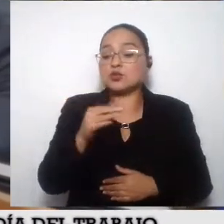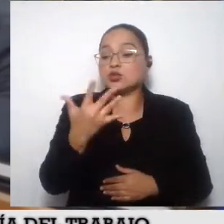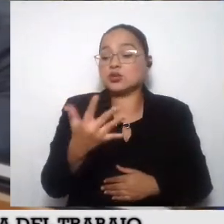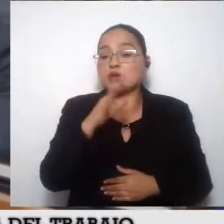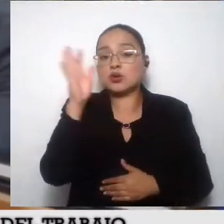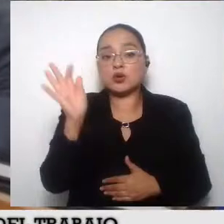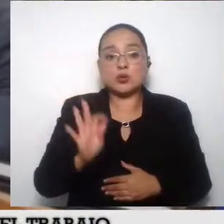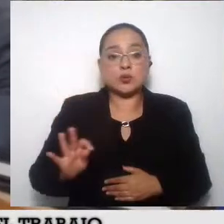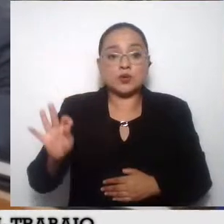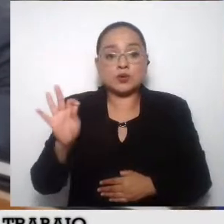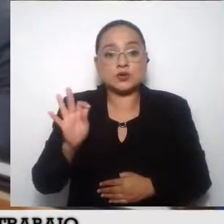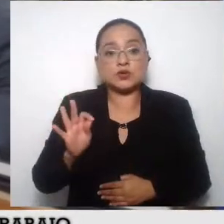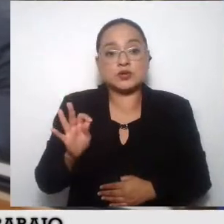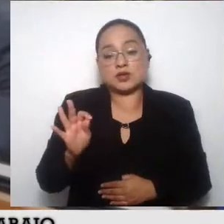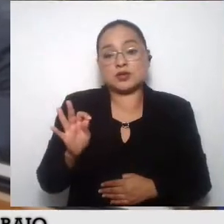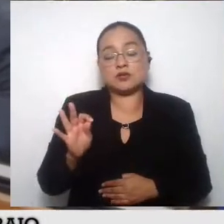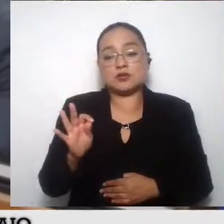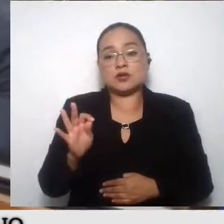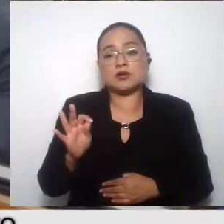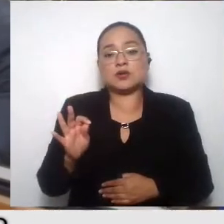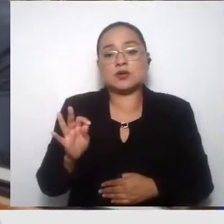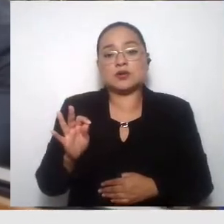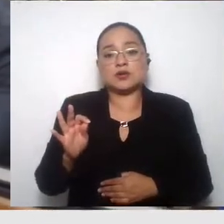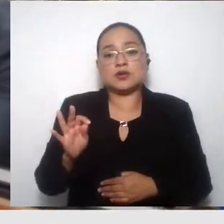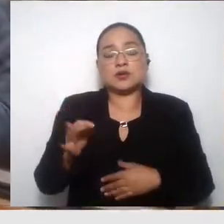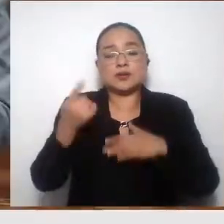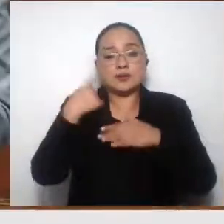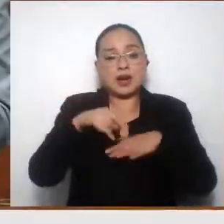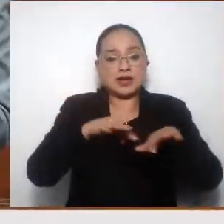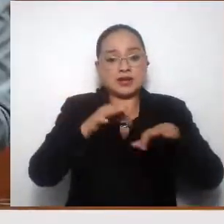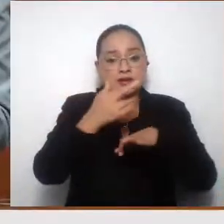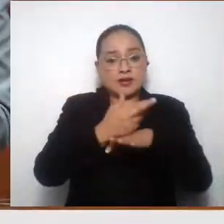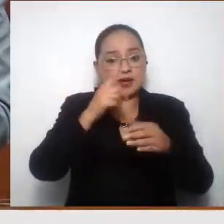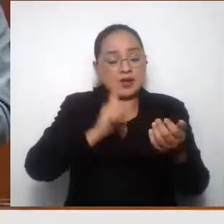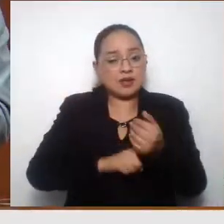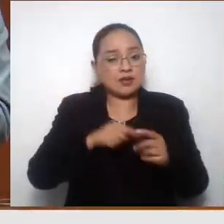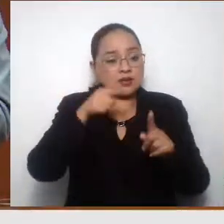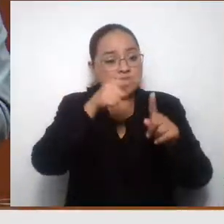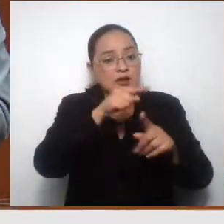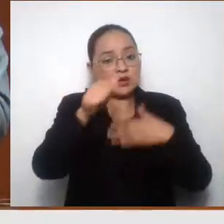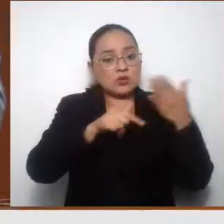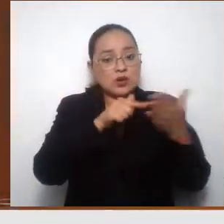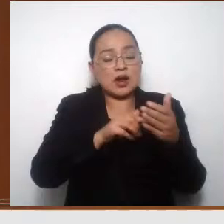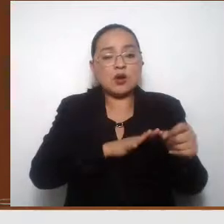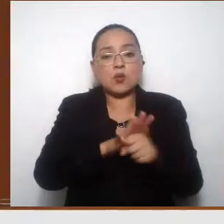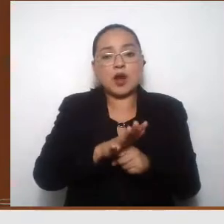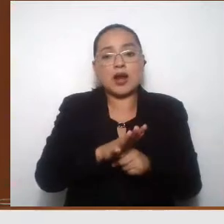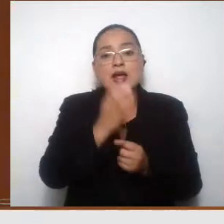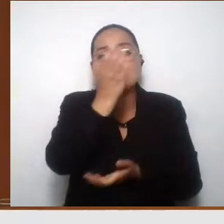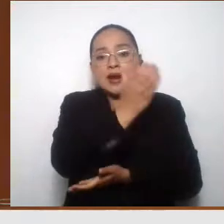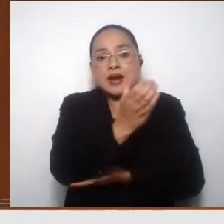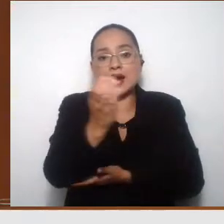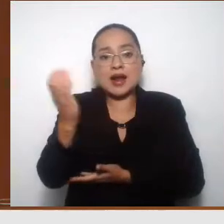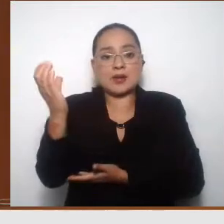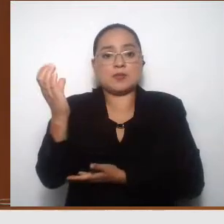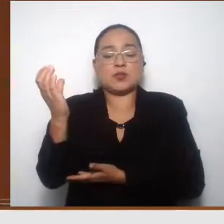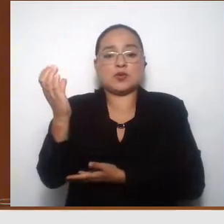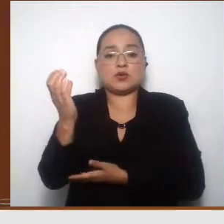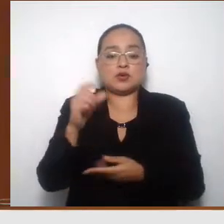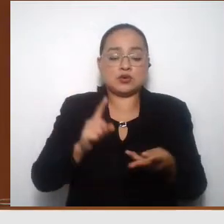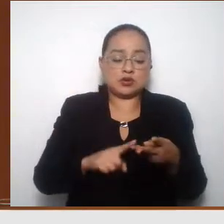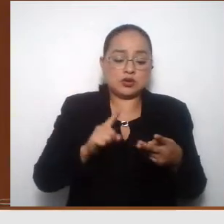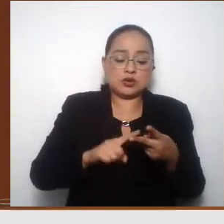16.5% de los registros de trabajadores pertenecen a la zona agrícola, siendo más del